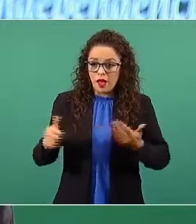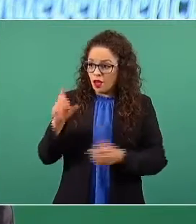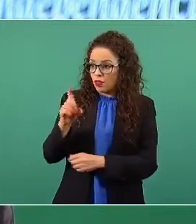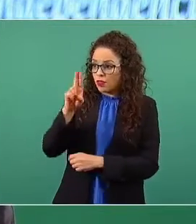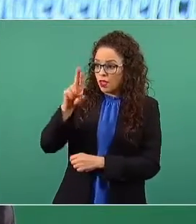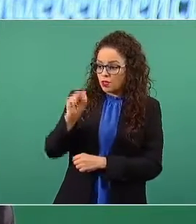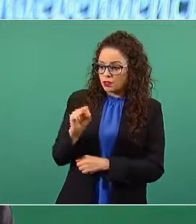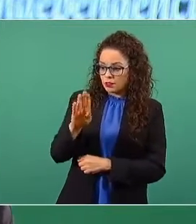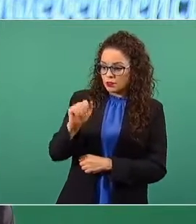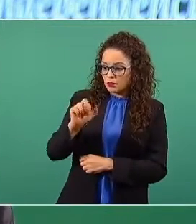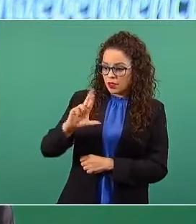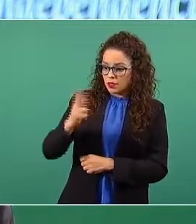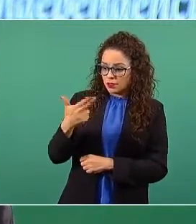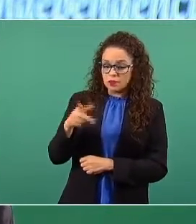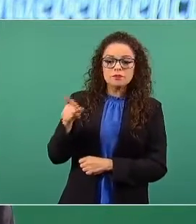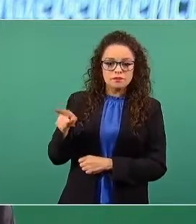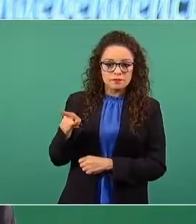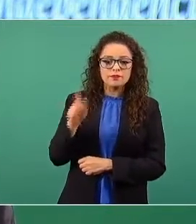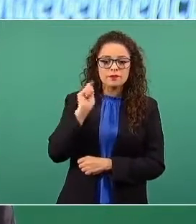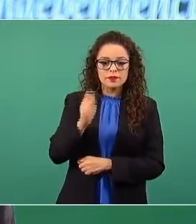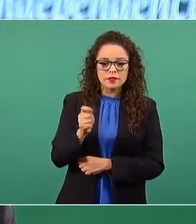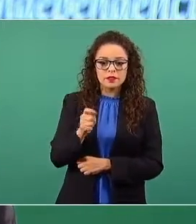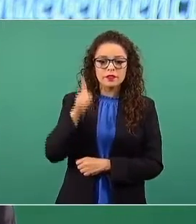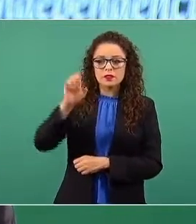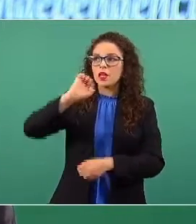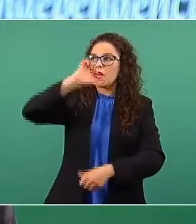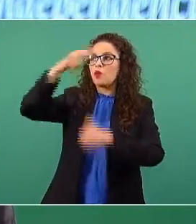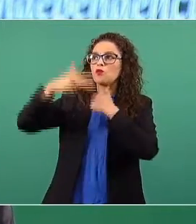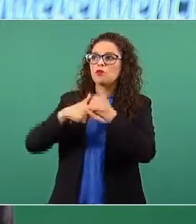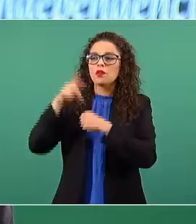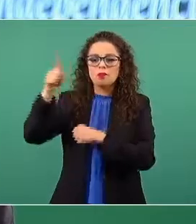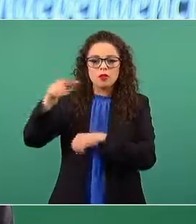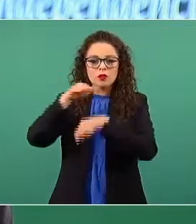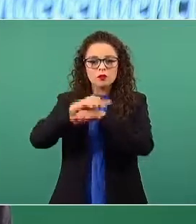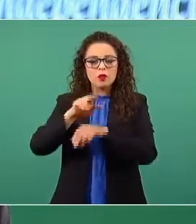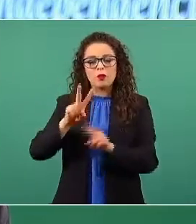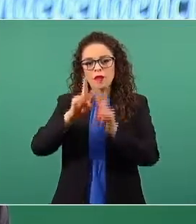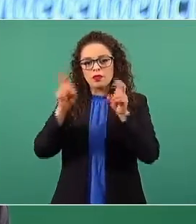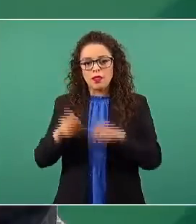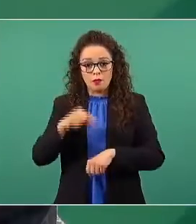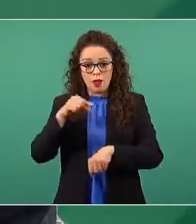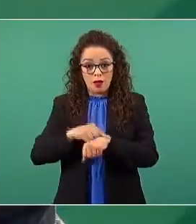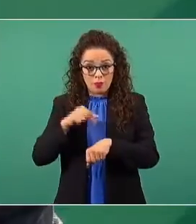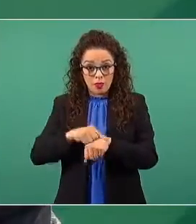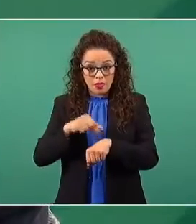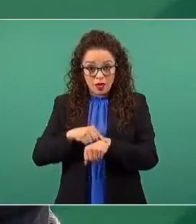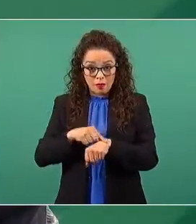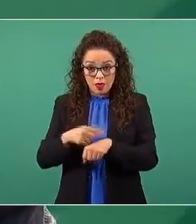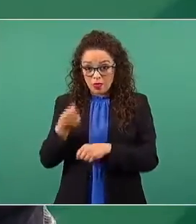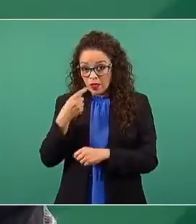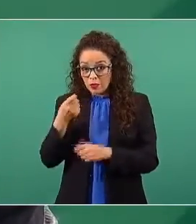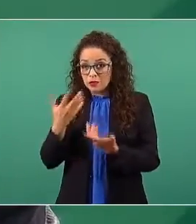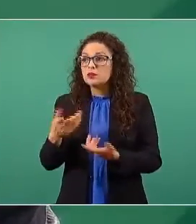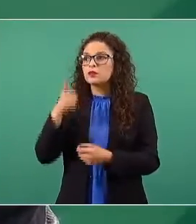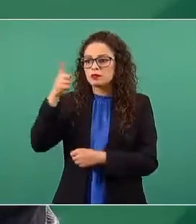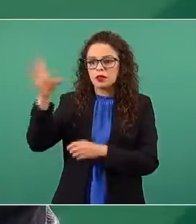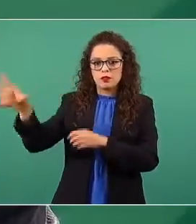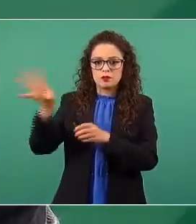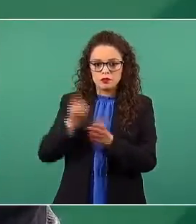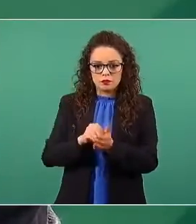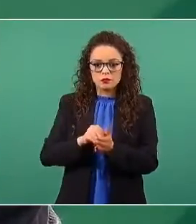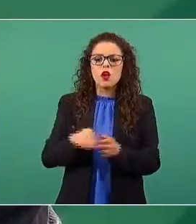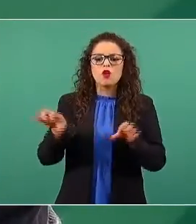como referencia las prácticas de la Agencia Europea de Medicamentos y esto lo hizo 12 días después de llegar a la